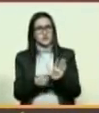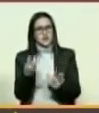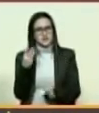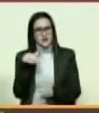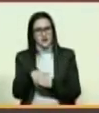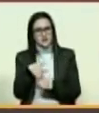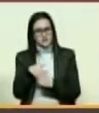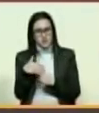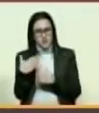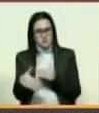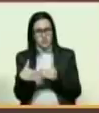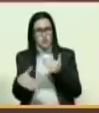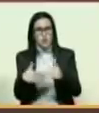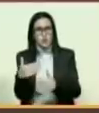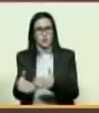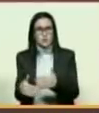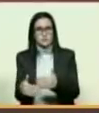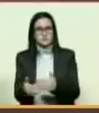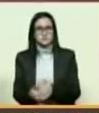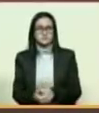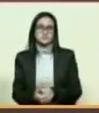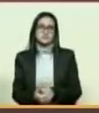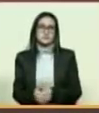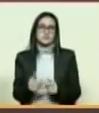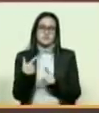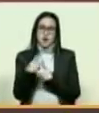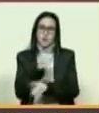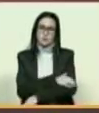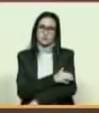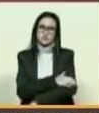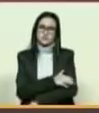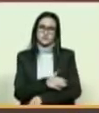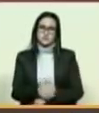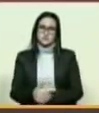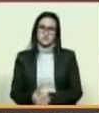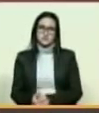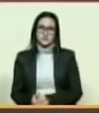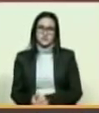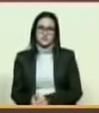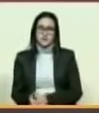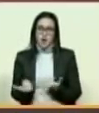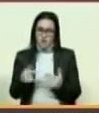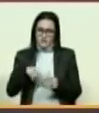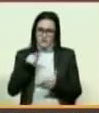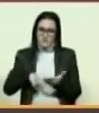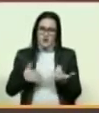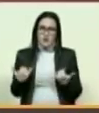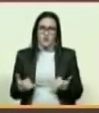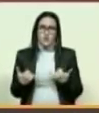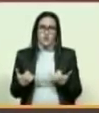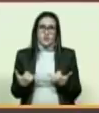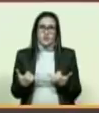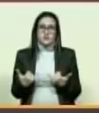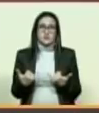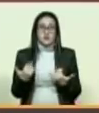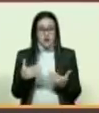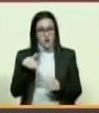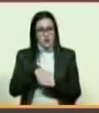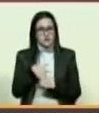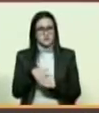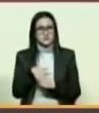elecciones sucesivas, y las fuerzas de la oposición. Vamos a firmar hoy, y al mismo tiempo vamos a